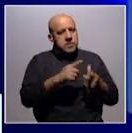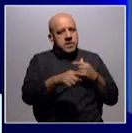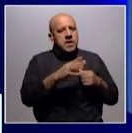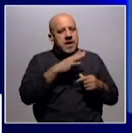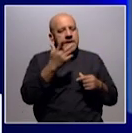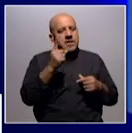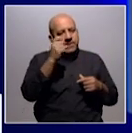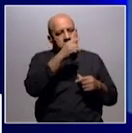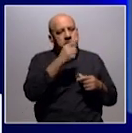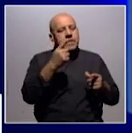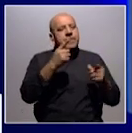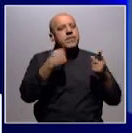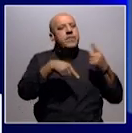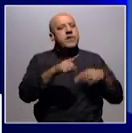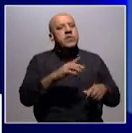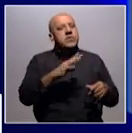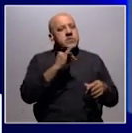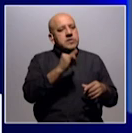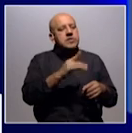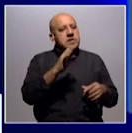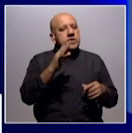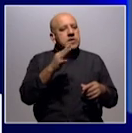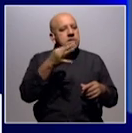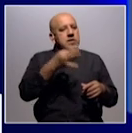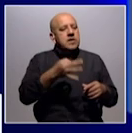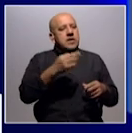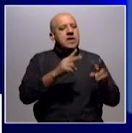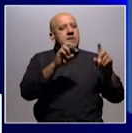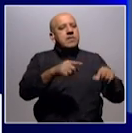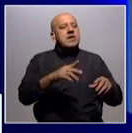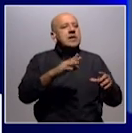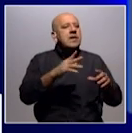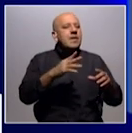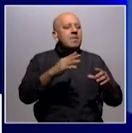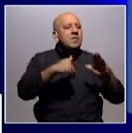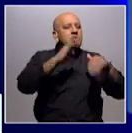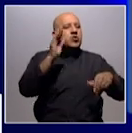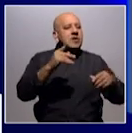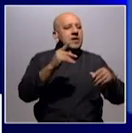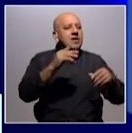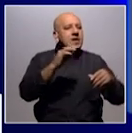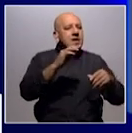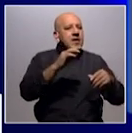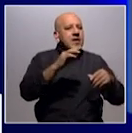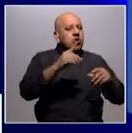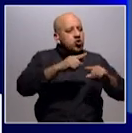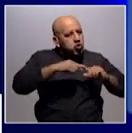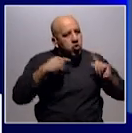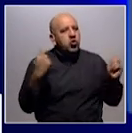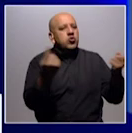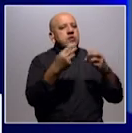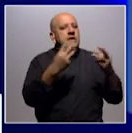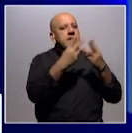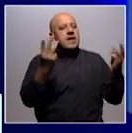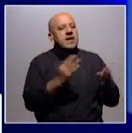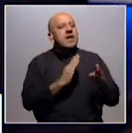dificultades pero también es cierto que más gente accede no habla de la universalización si entiende que eso puede tener que ver con algunos de estos